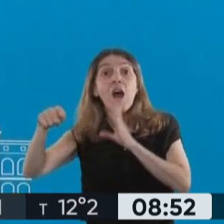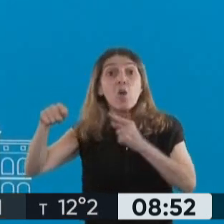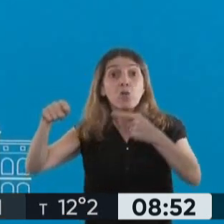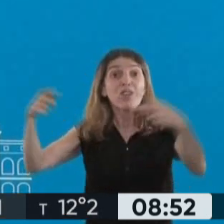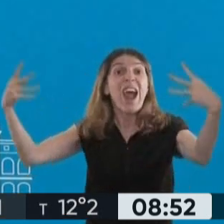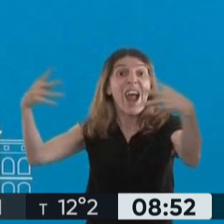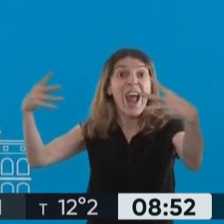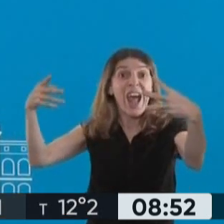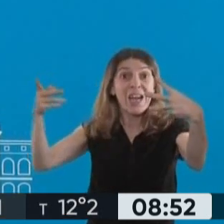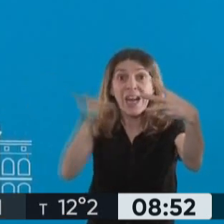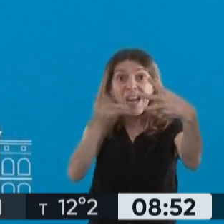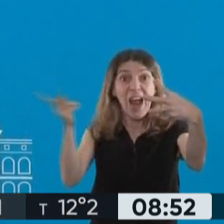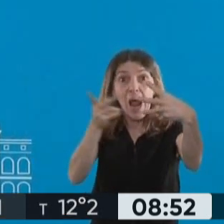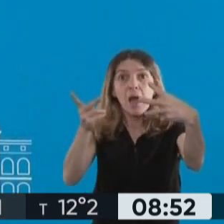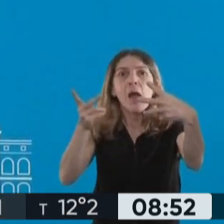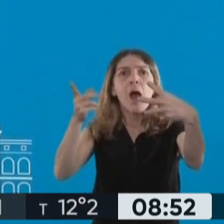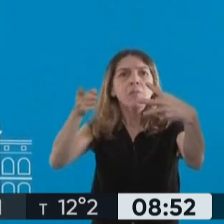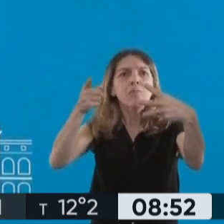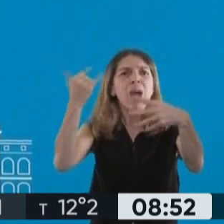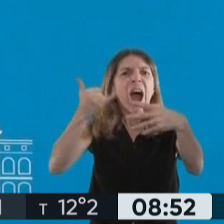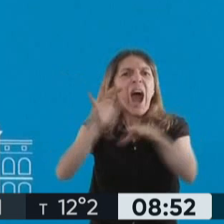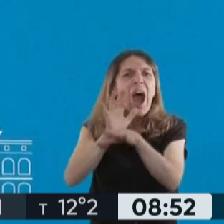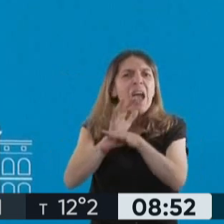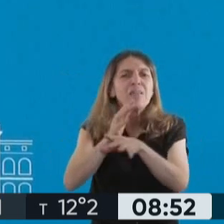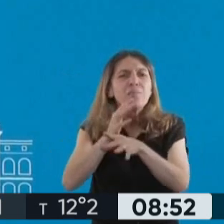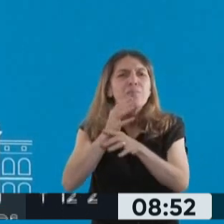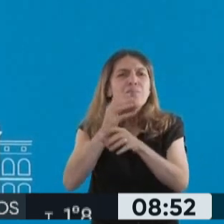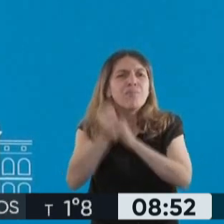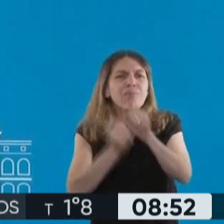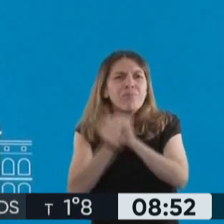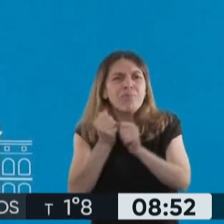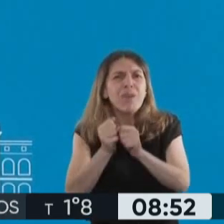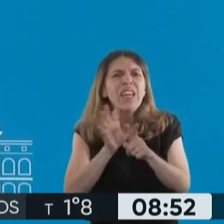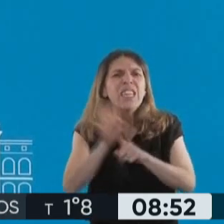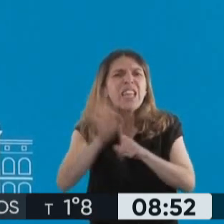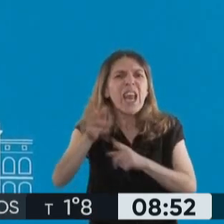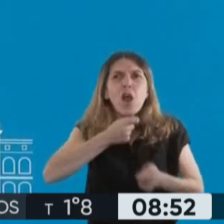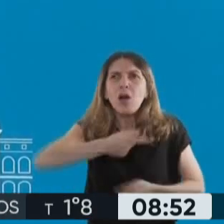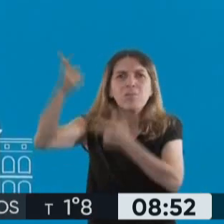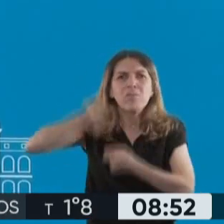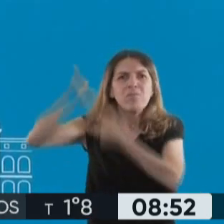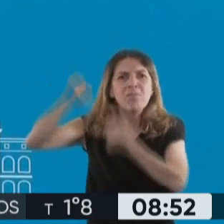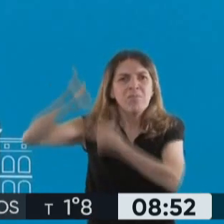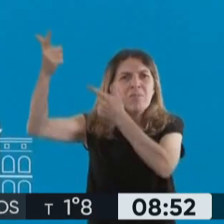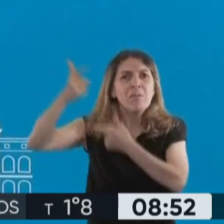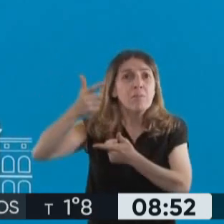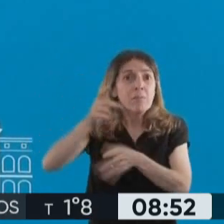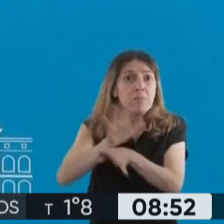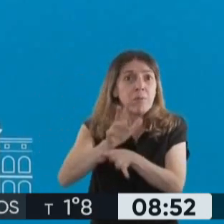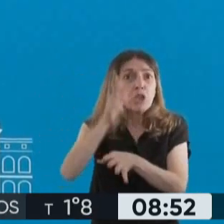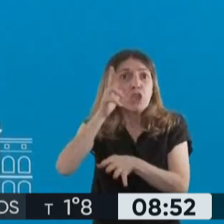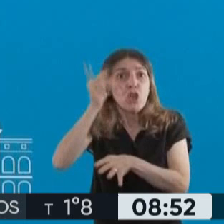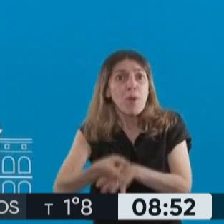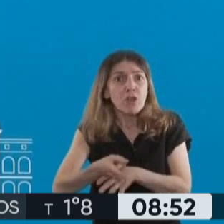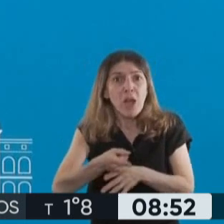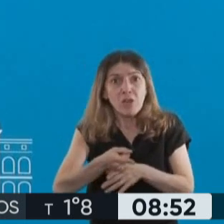Rusia, por ejemplo, tenemos la producción de cerca de 28% de la producción de trigo del mundo. Por lo tanto, el precio del trigo está teniendo en